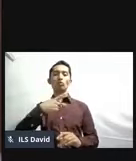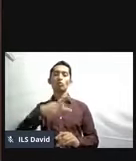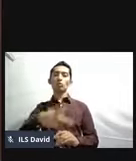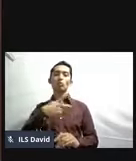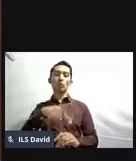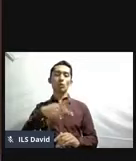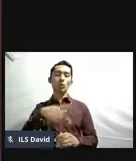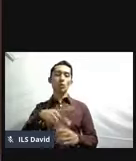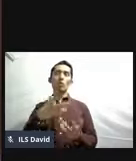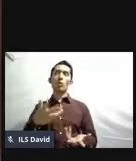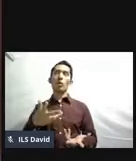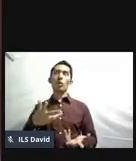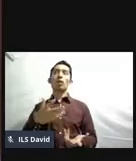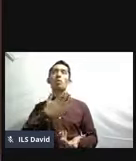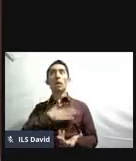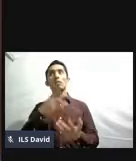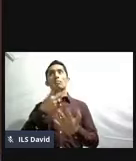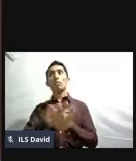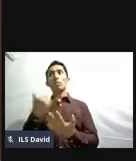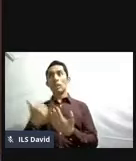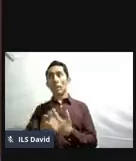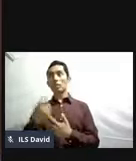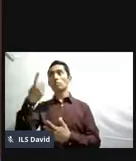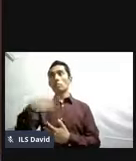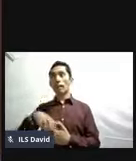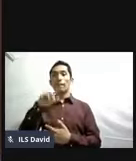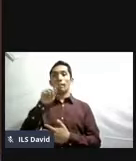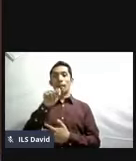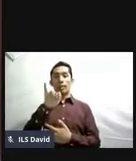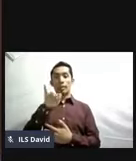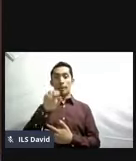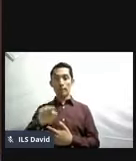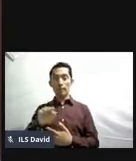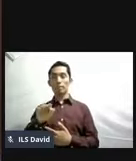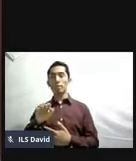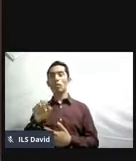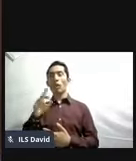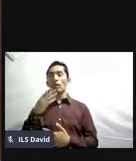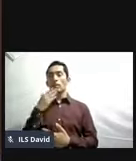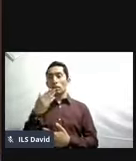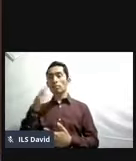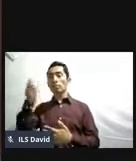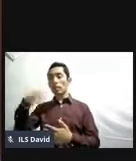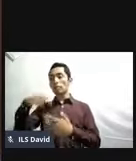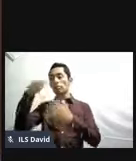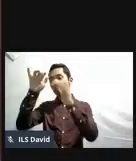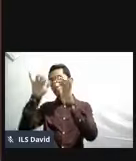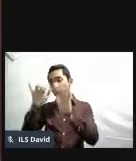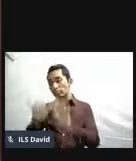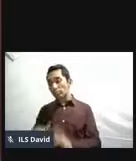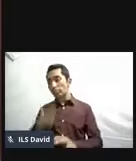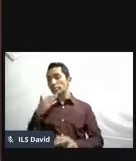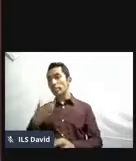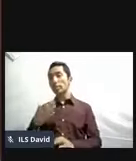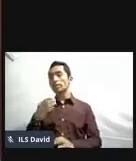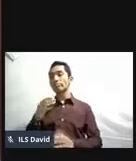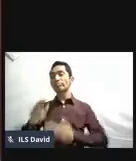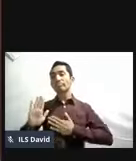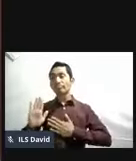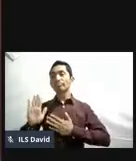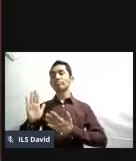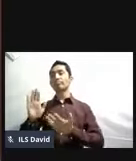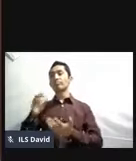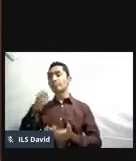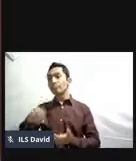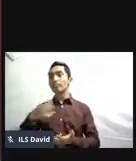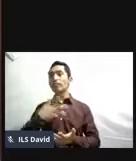de entregar o hacer un proyecto de tesis o comprometerse con un proceso de titulación como este, ante